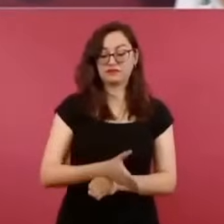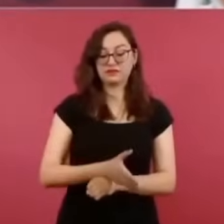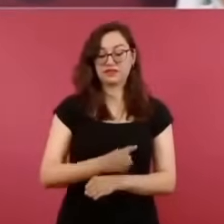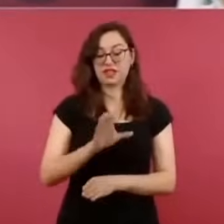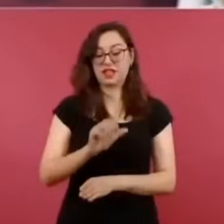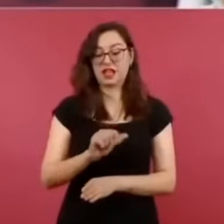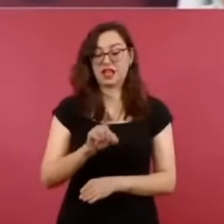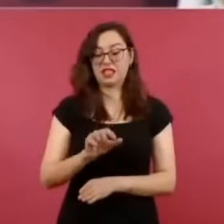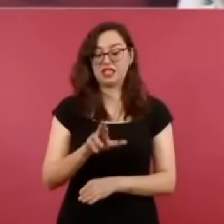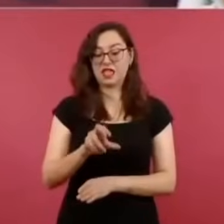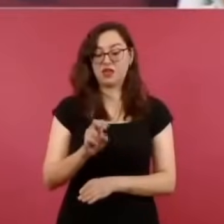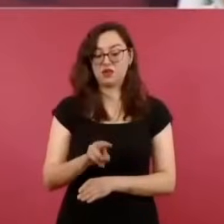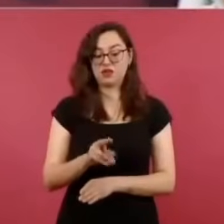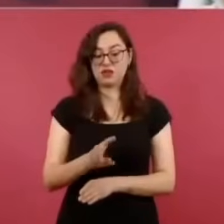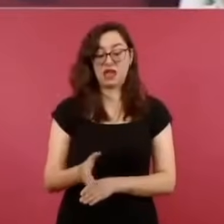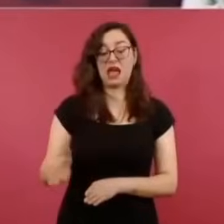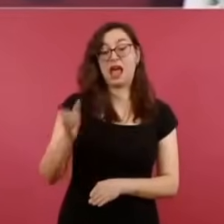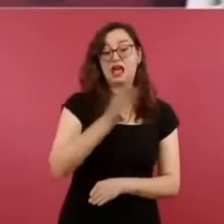rehabilitado?